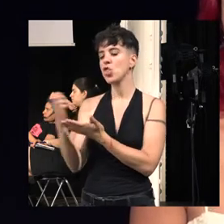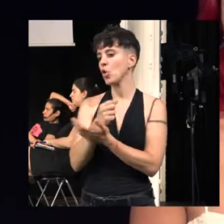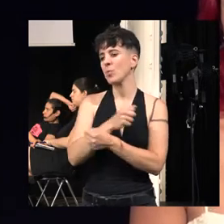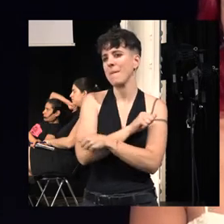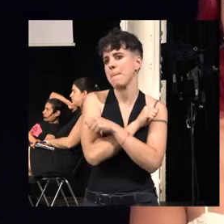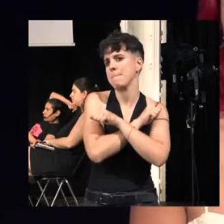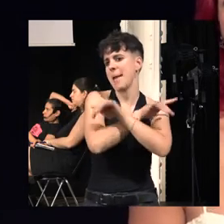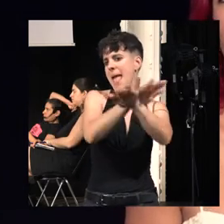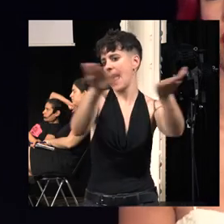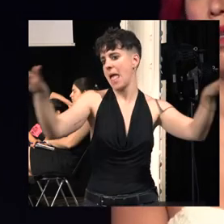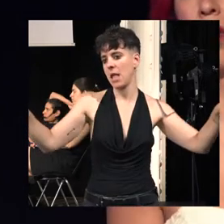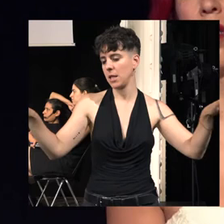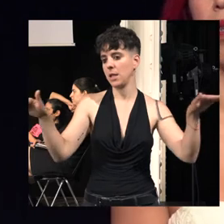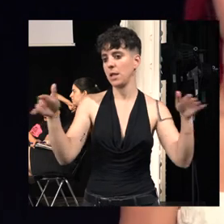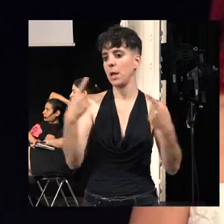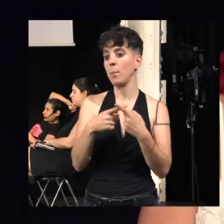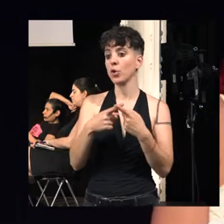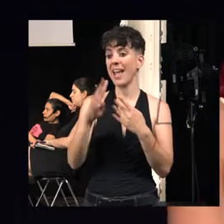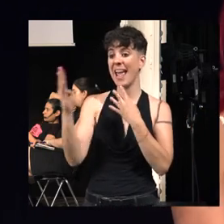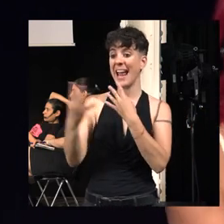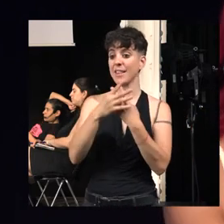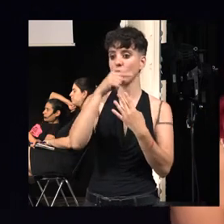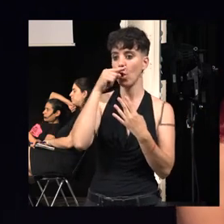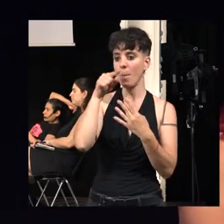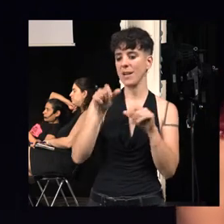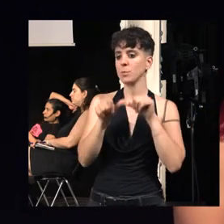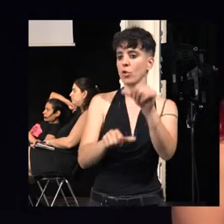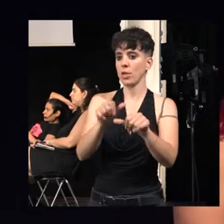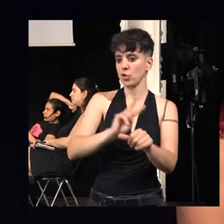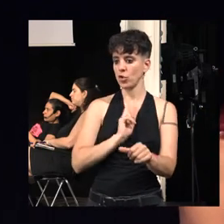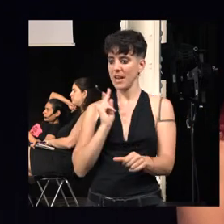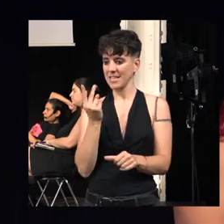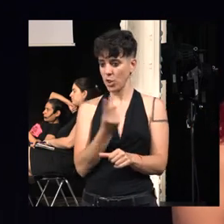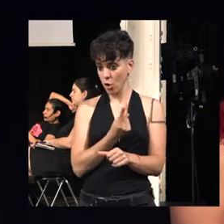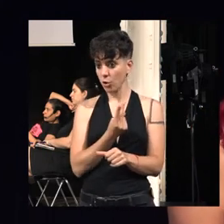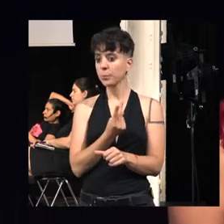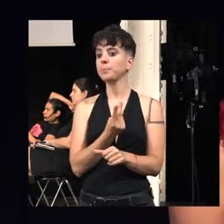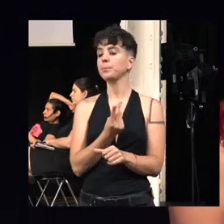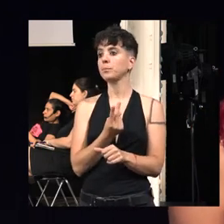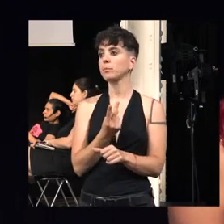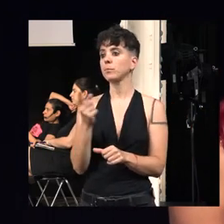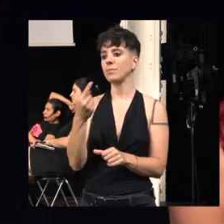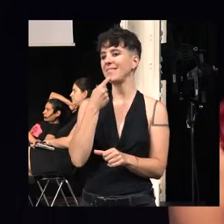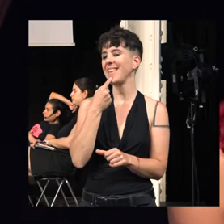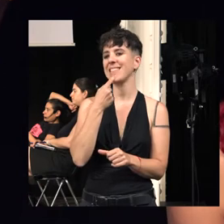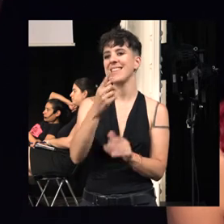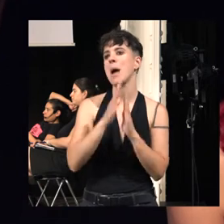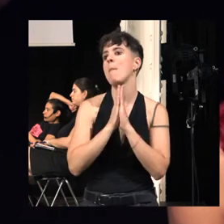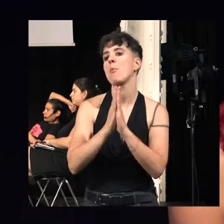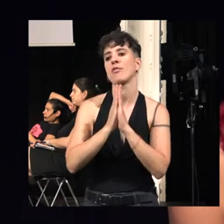porque ya estaba haciendo su transición en una cárcel de hombres, y que decía, por favor,